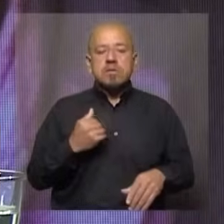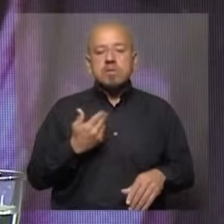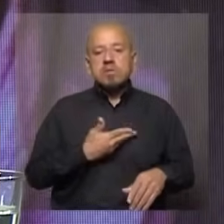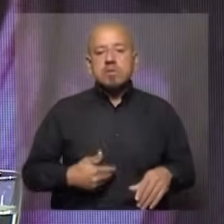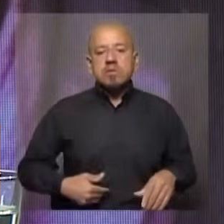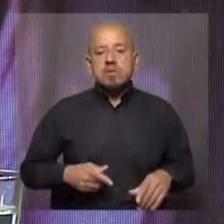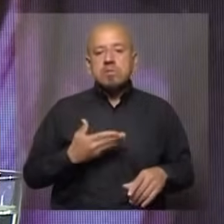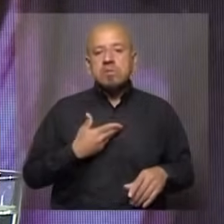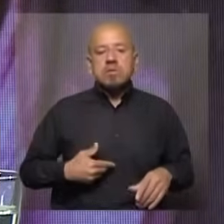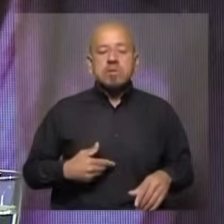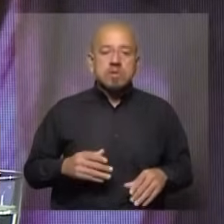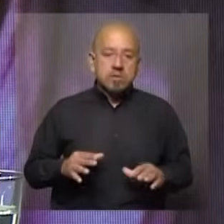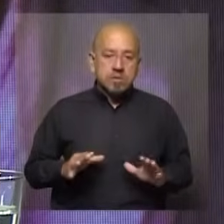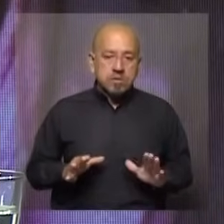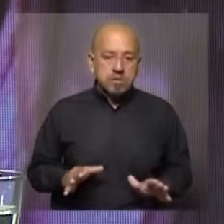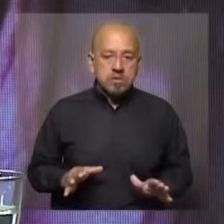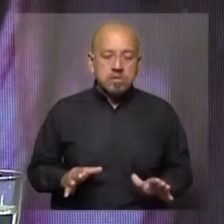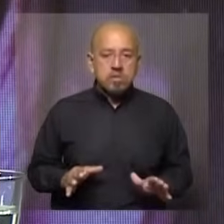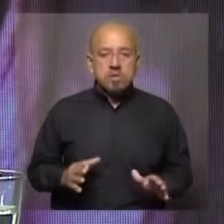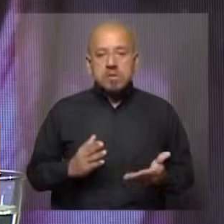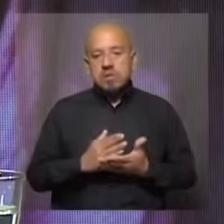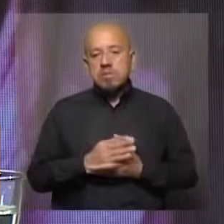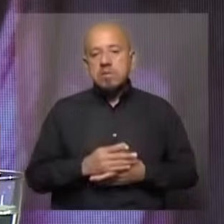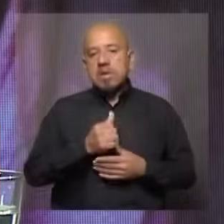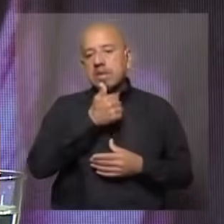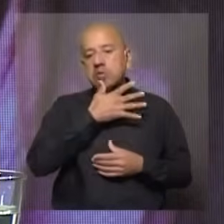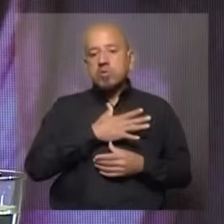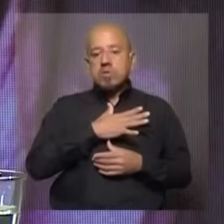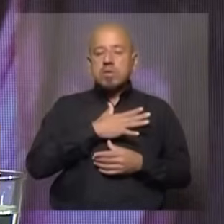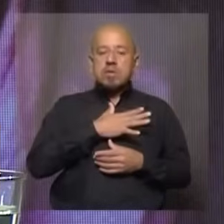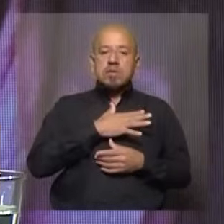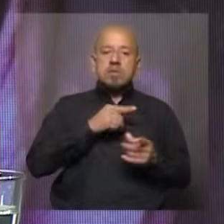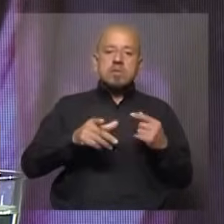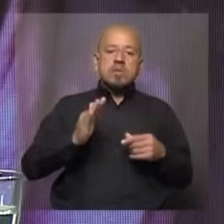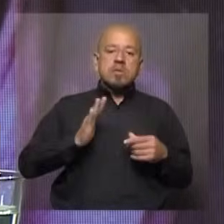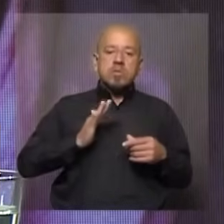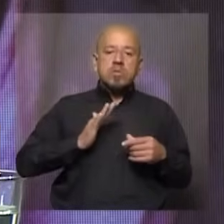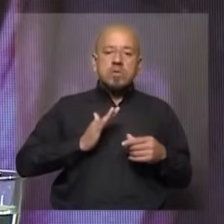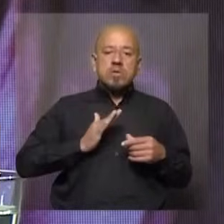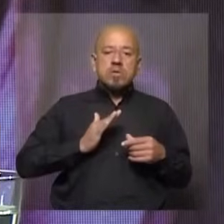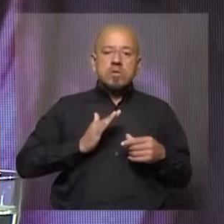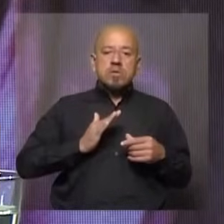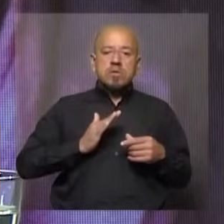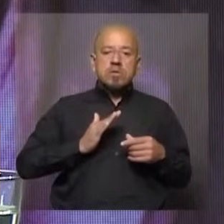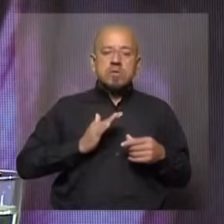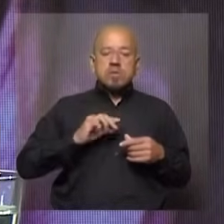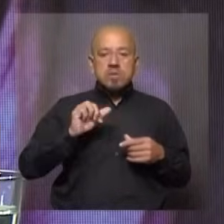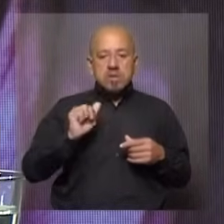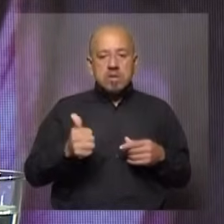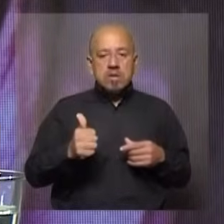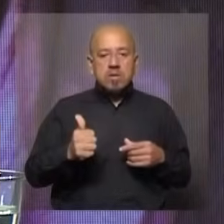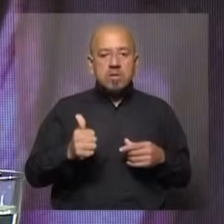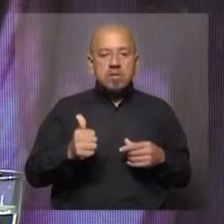es un medio. Ahora bien, cada vez que en la historia de la humanidad las mujeres han ganado